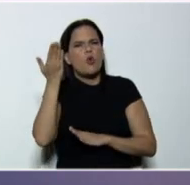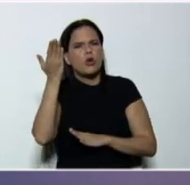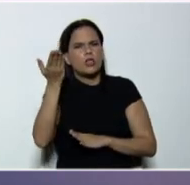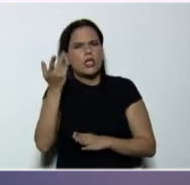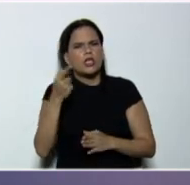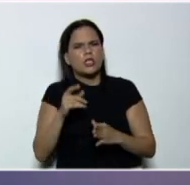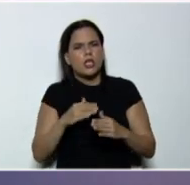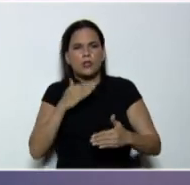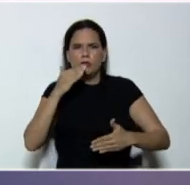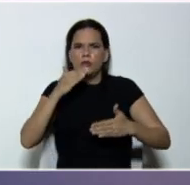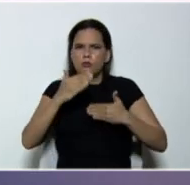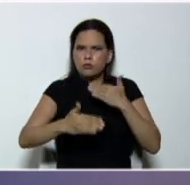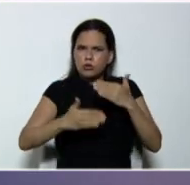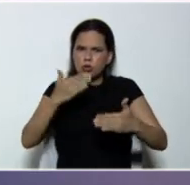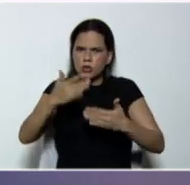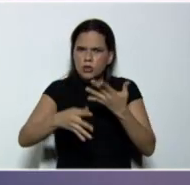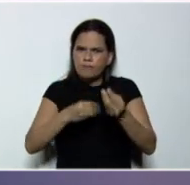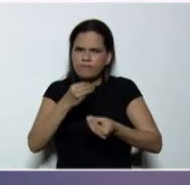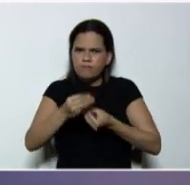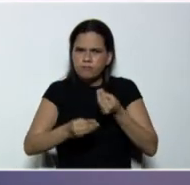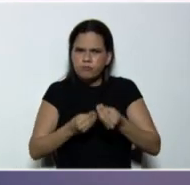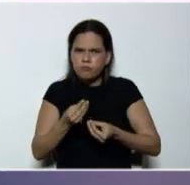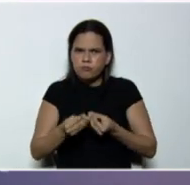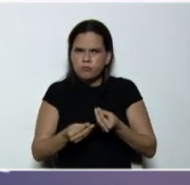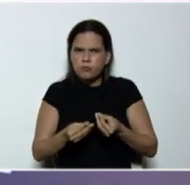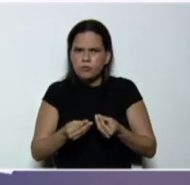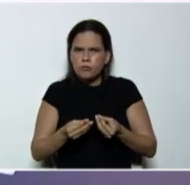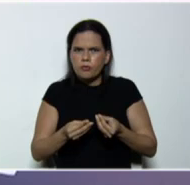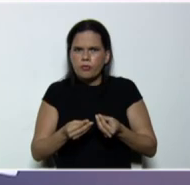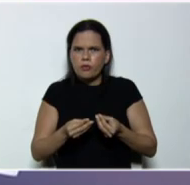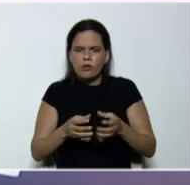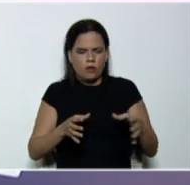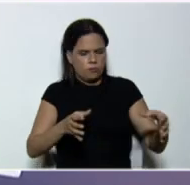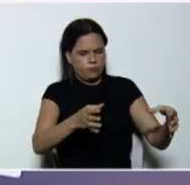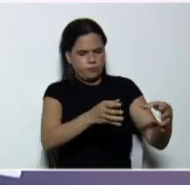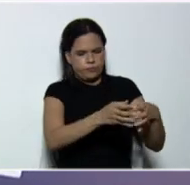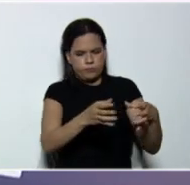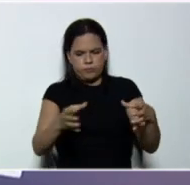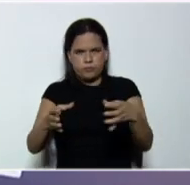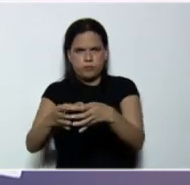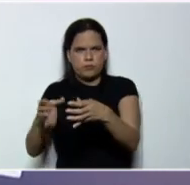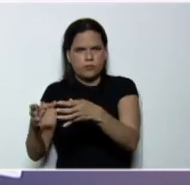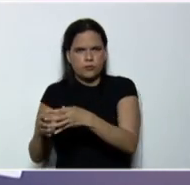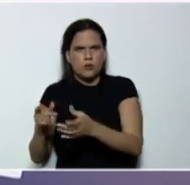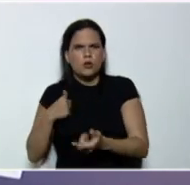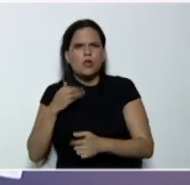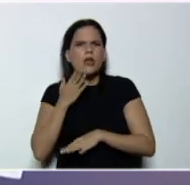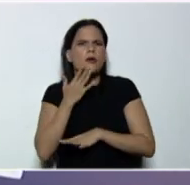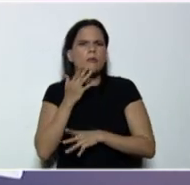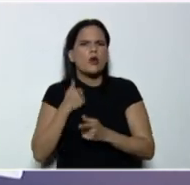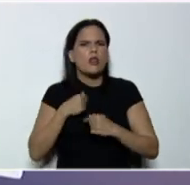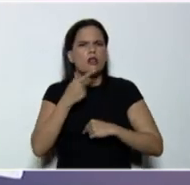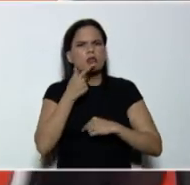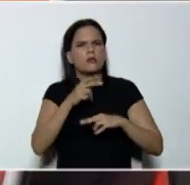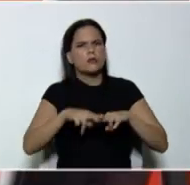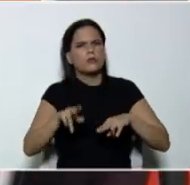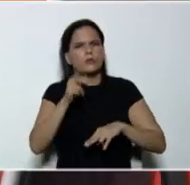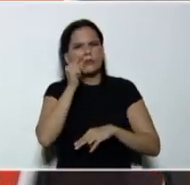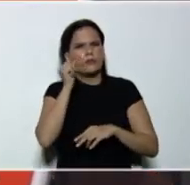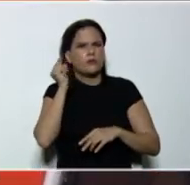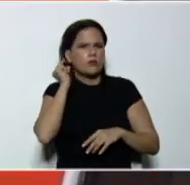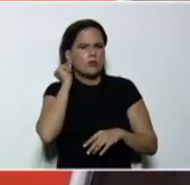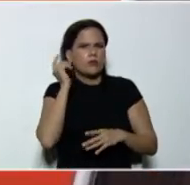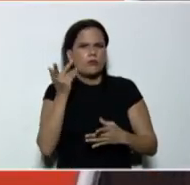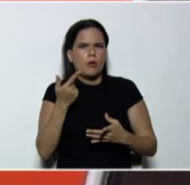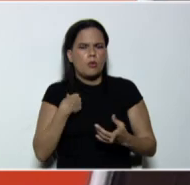importante que los procesos que se refieren a clasificar, cuando por ejemplo le decimos al niño o a la niña vamos a